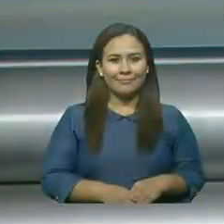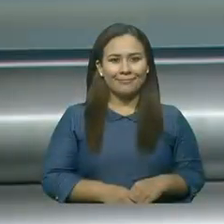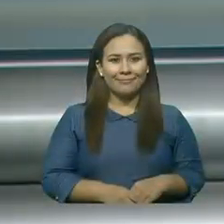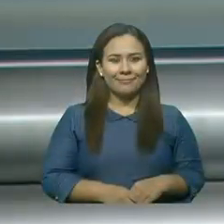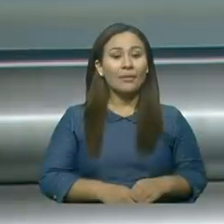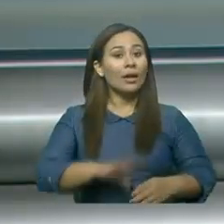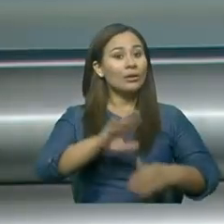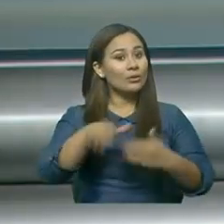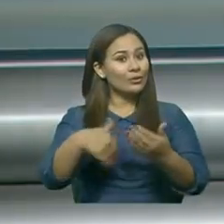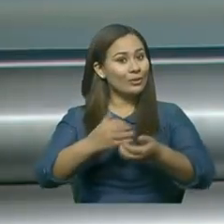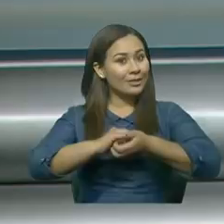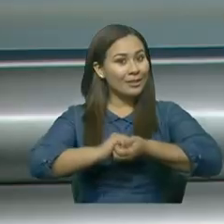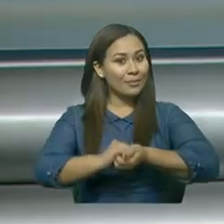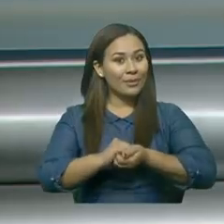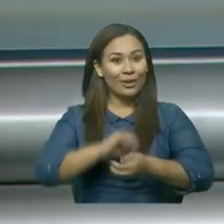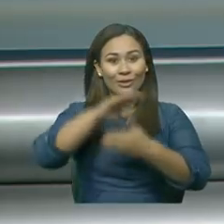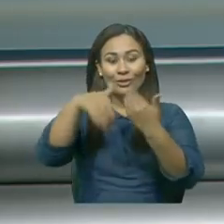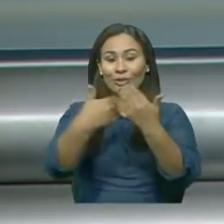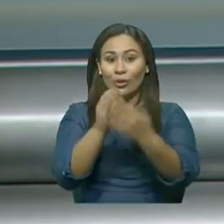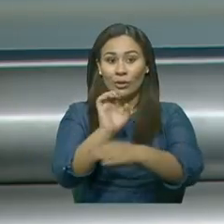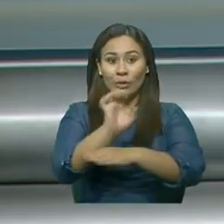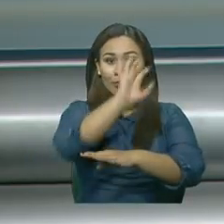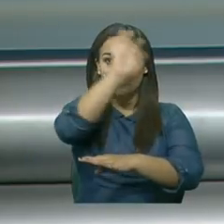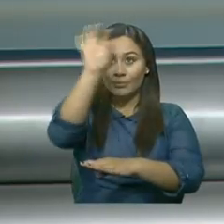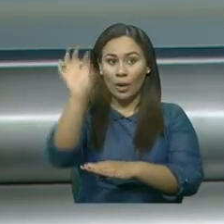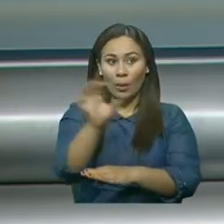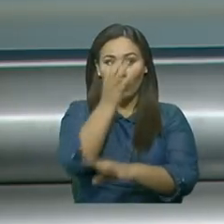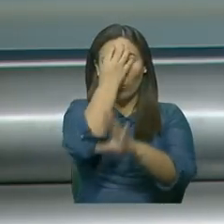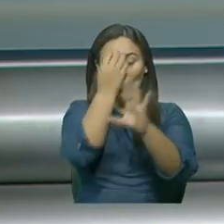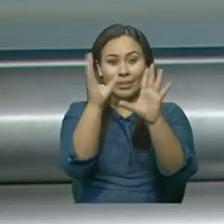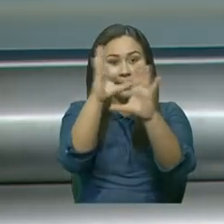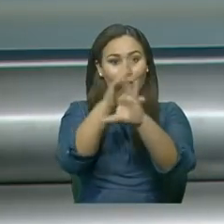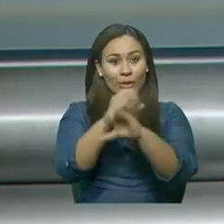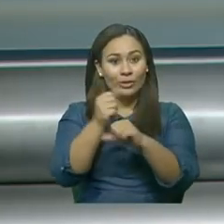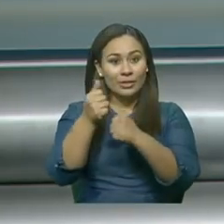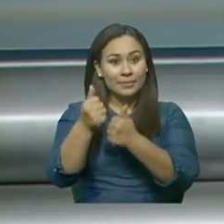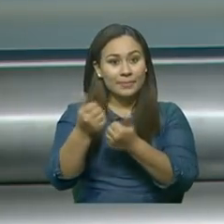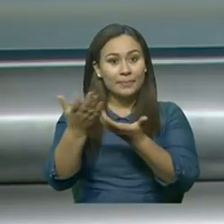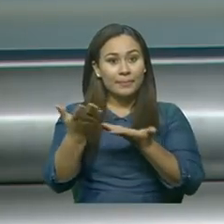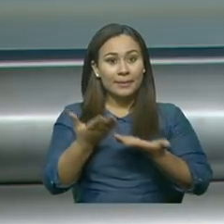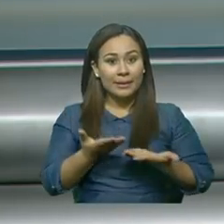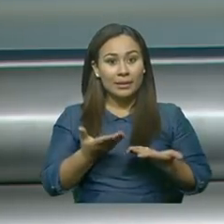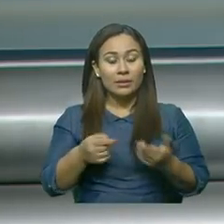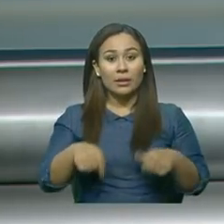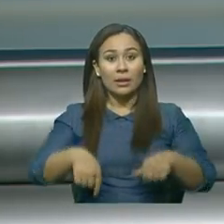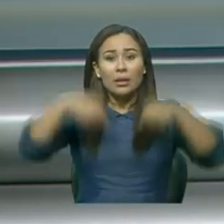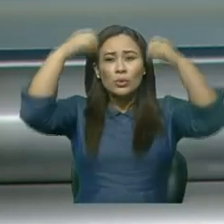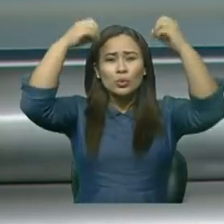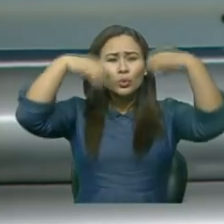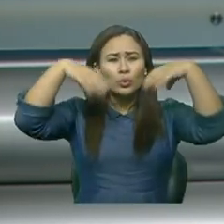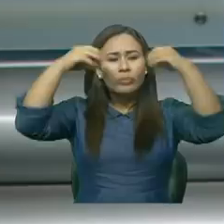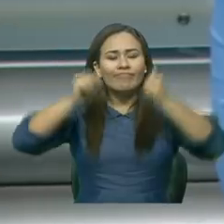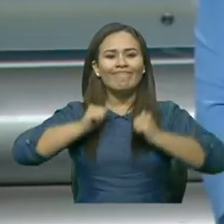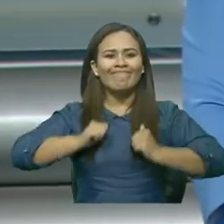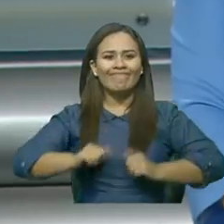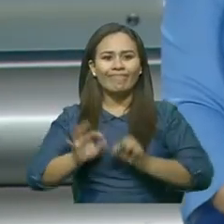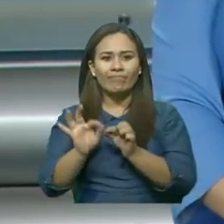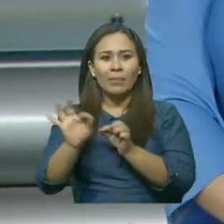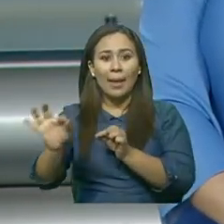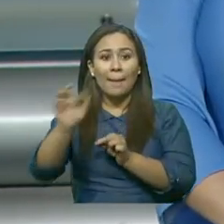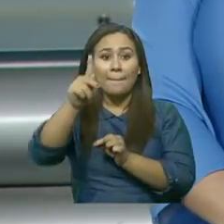queridos televidentes de todo el país buenas noches y bienvenidos el invierno causa estragos en el cantón villamil playas